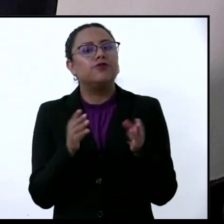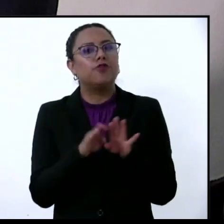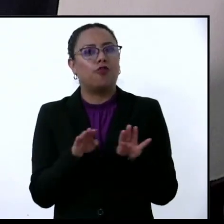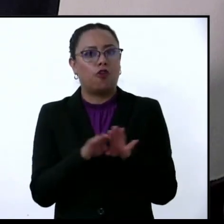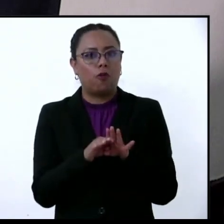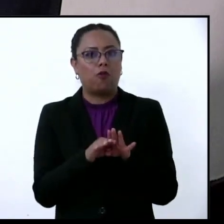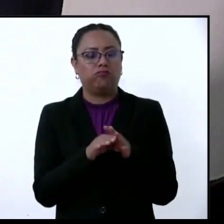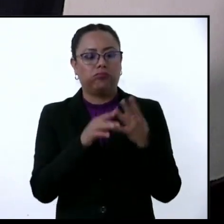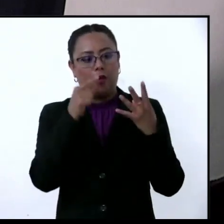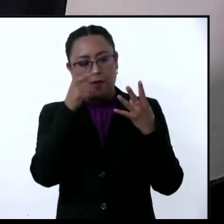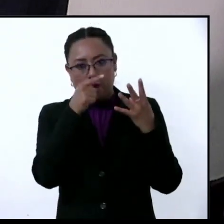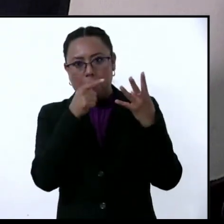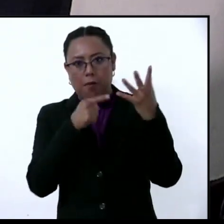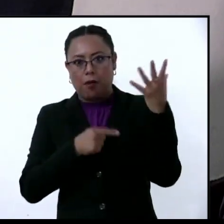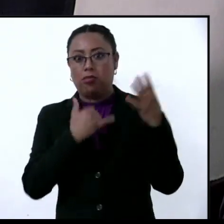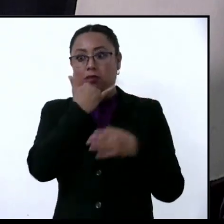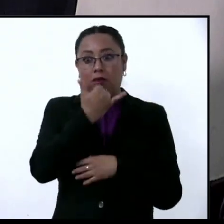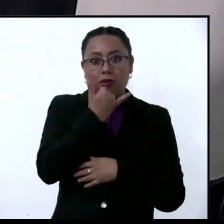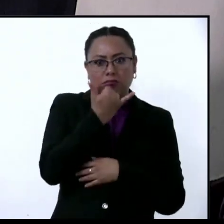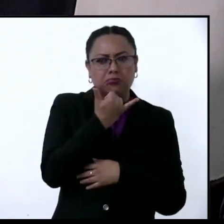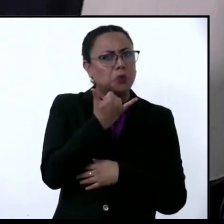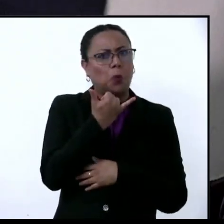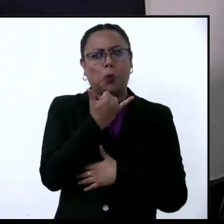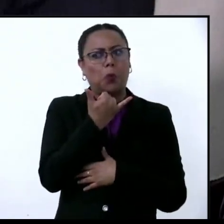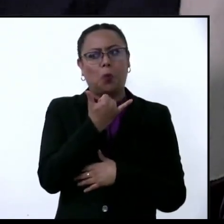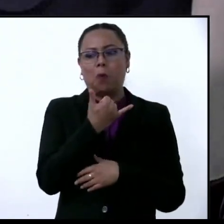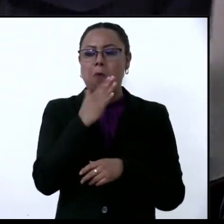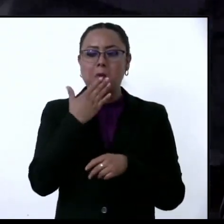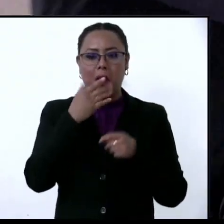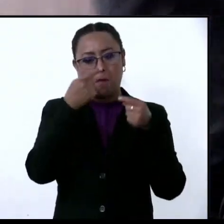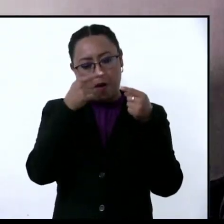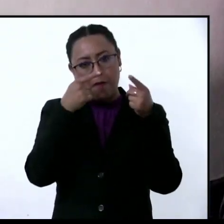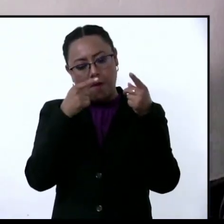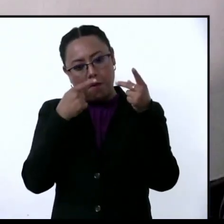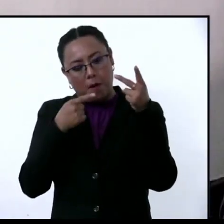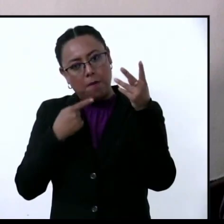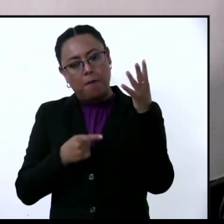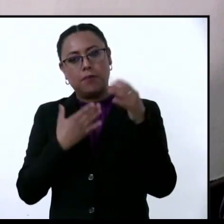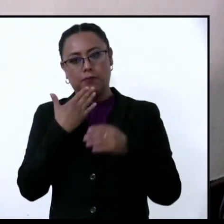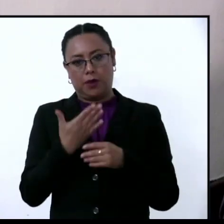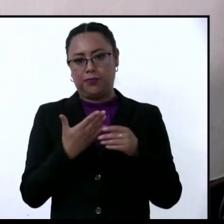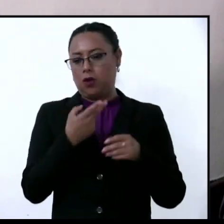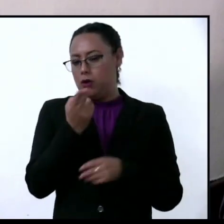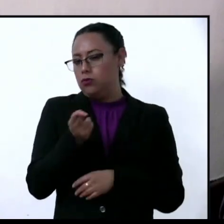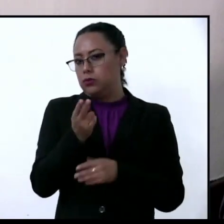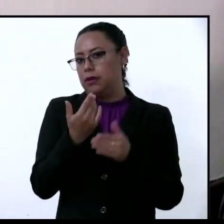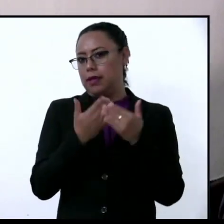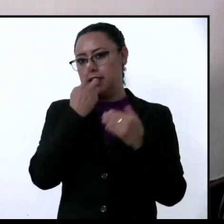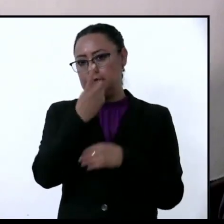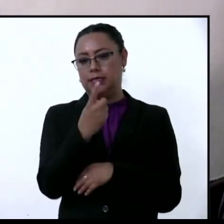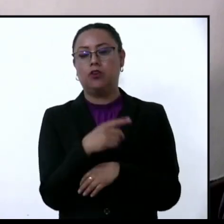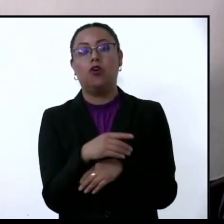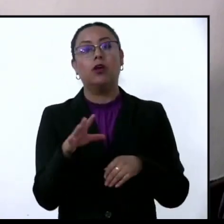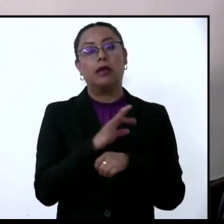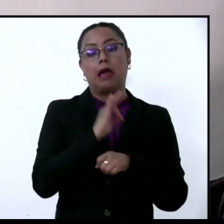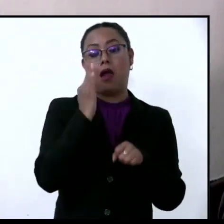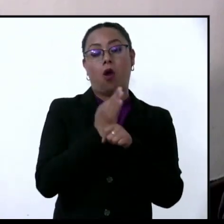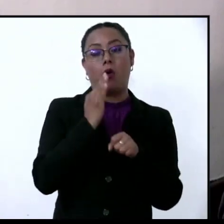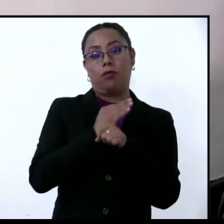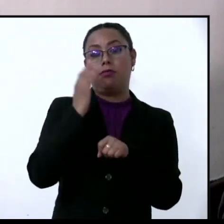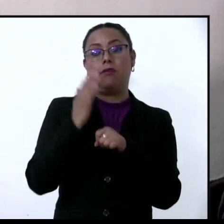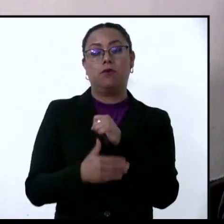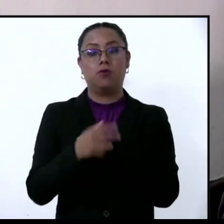con muchísimos aciertos. Hoy usted nos reporta que el Centro de Conciliación Laboral ha cerrado convenios por más de